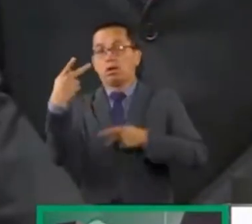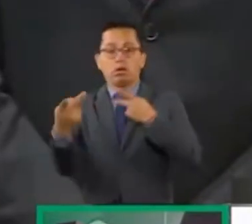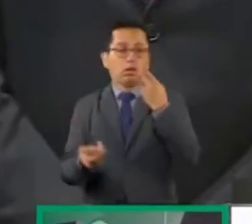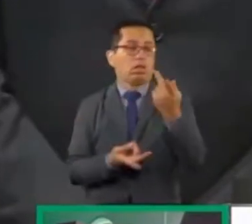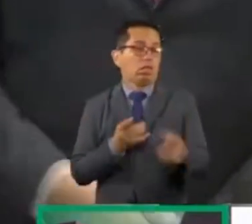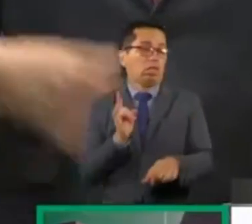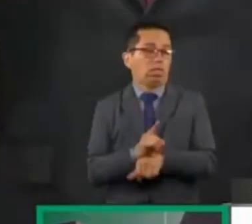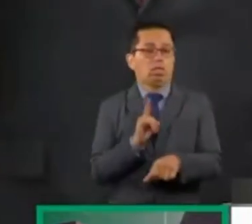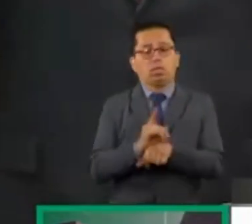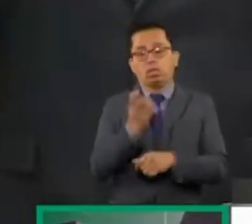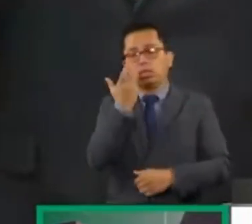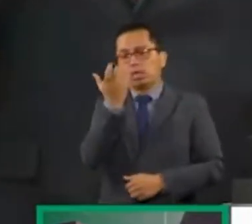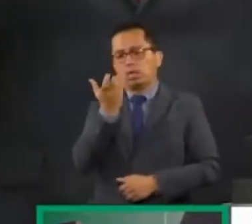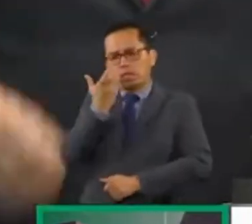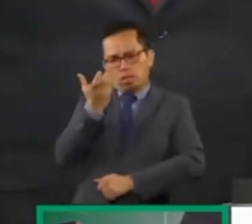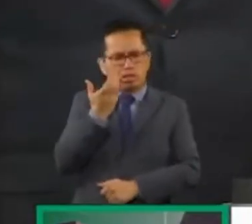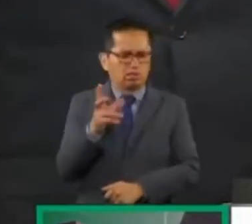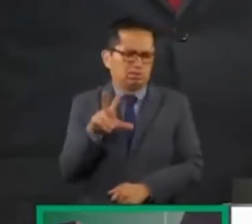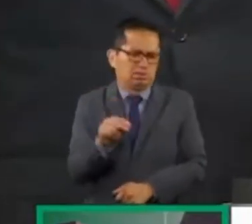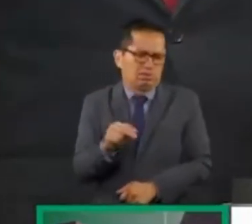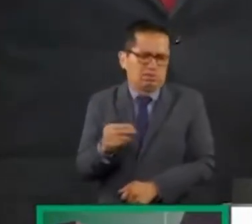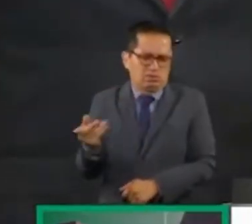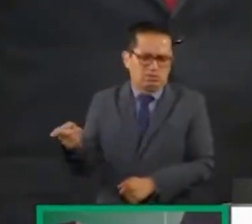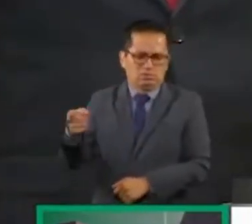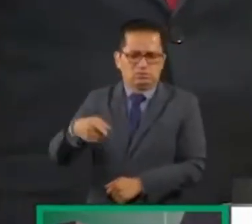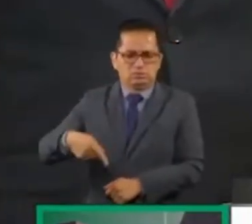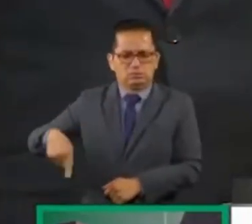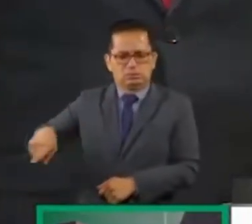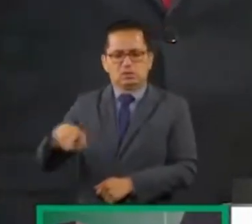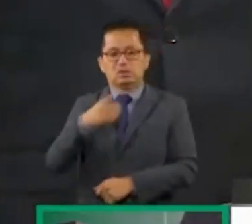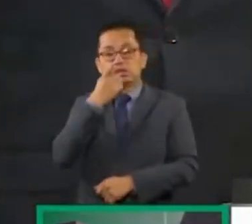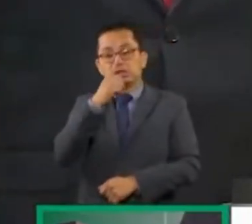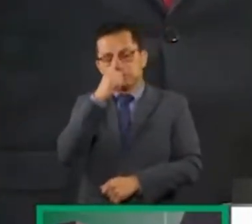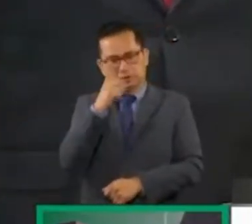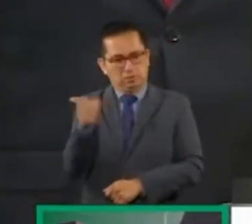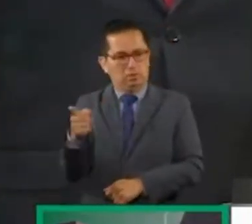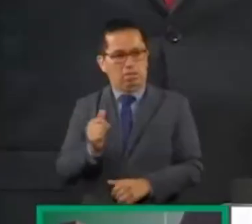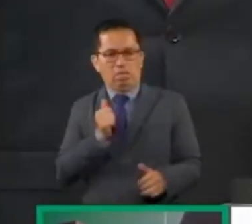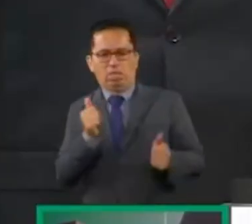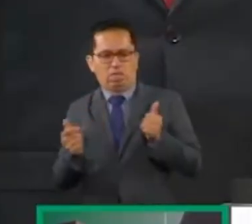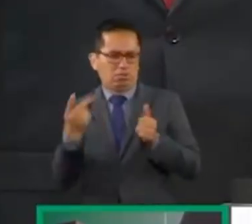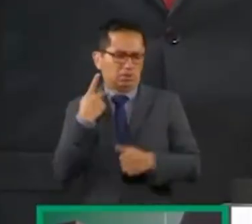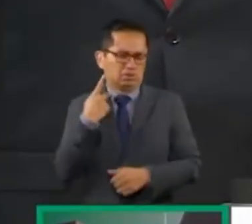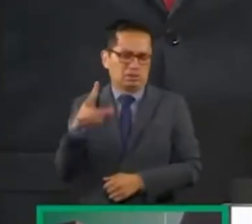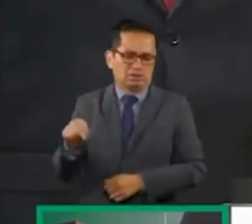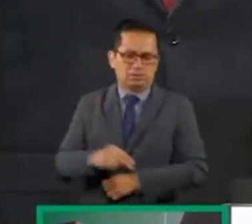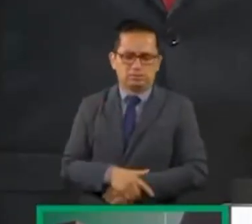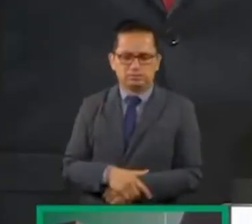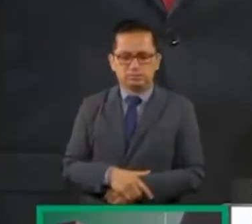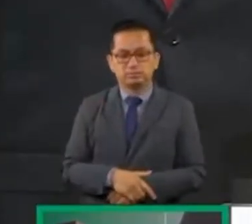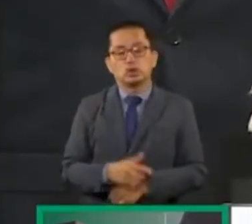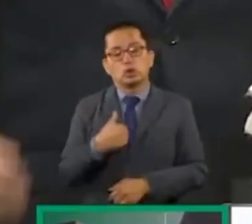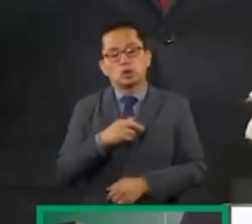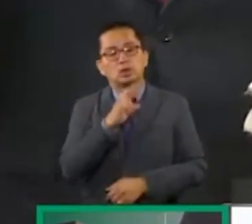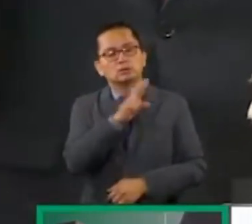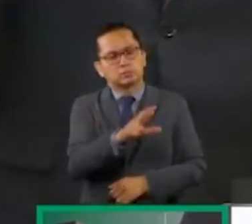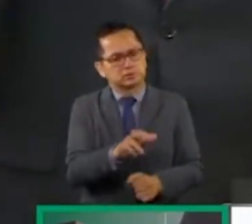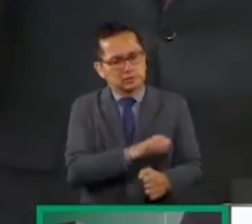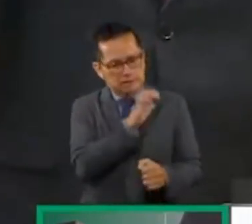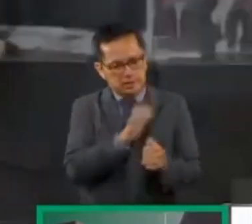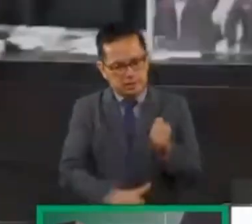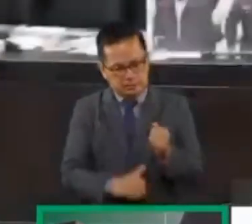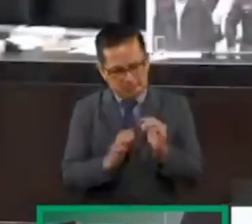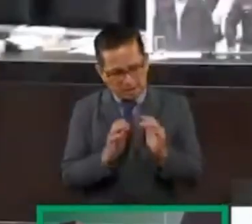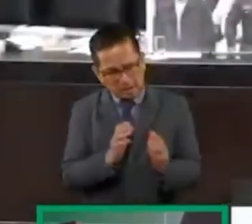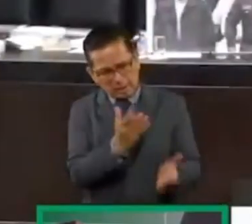disfrazar sus discursos de un cálculo político. Yo con eso concluiría mi respuesta. Muchas